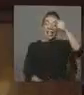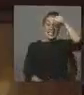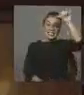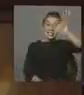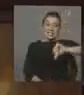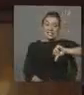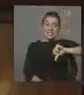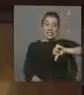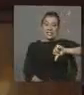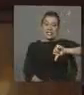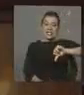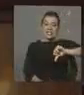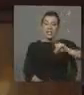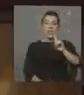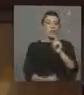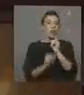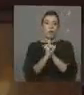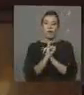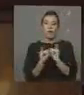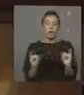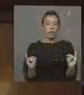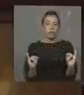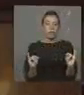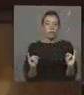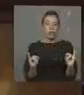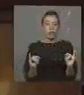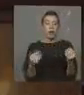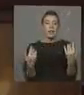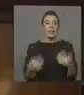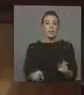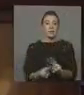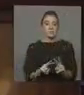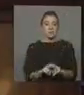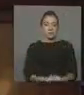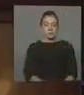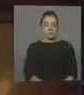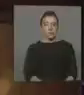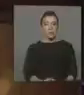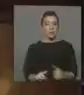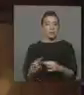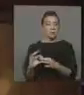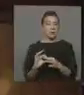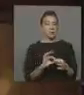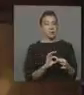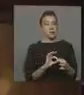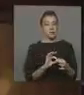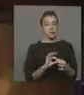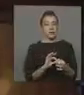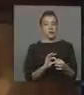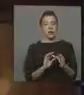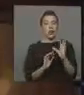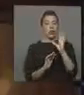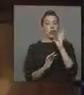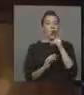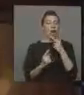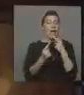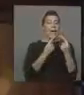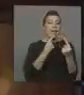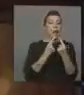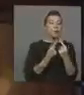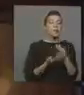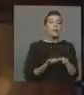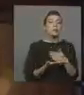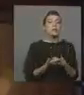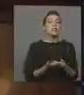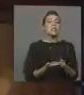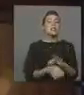penalizados no se informa acerca de su realización. Como consecuencia, no se cuenta con encuestas de salud sexual